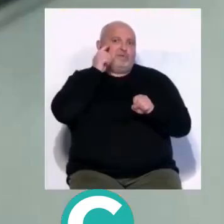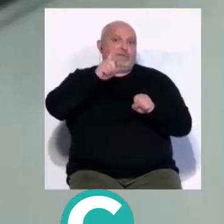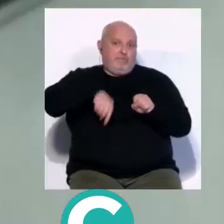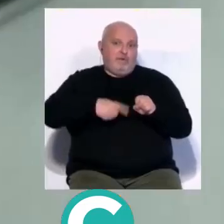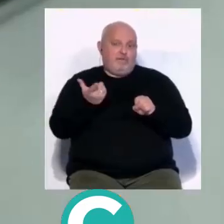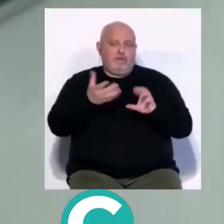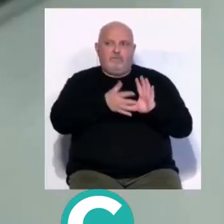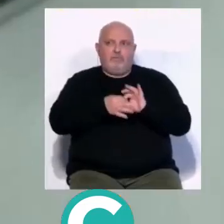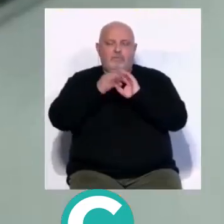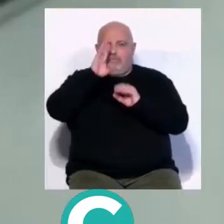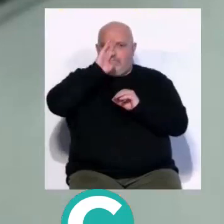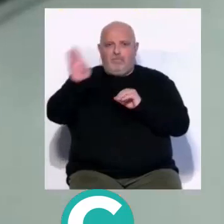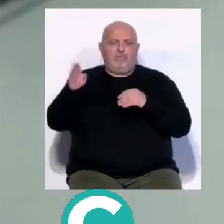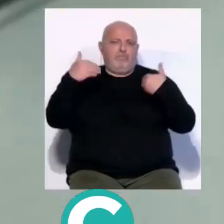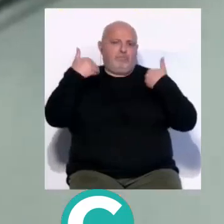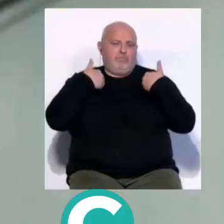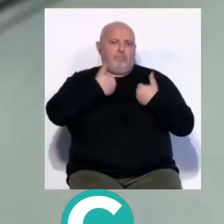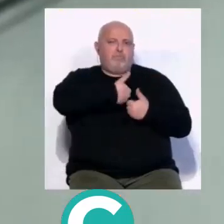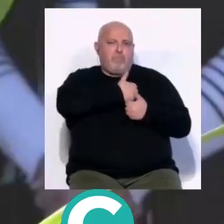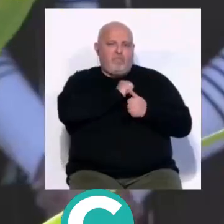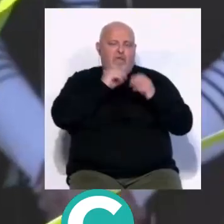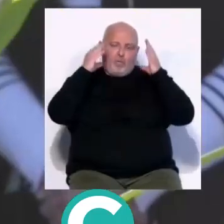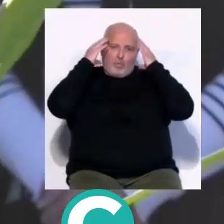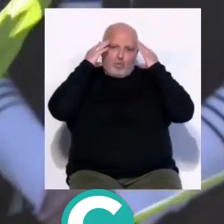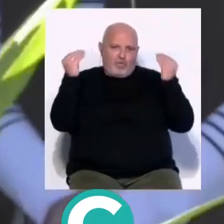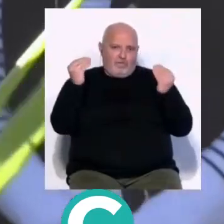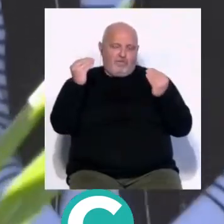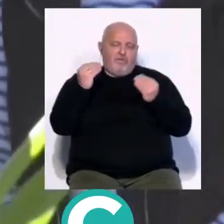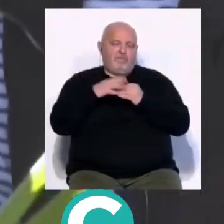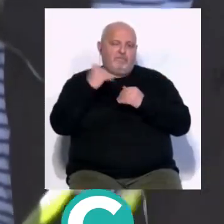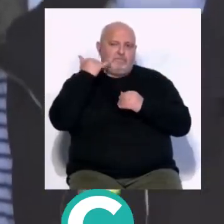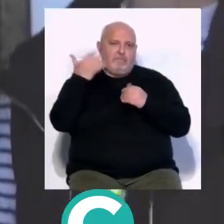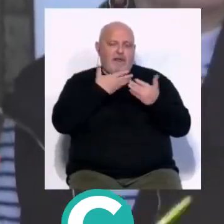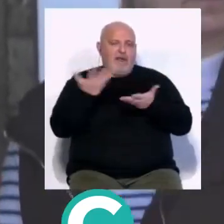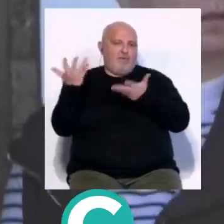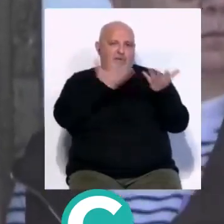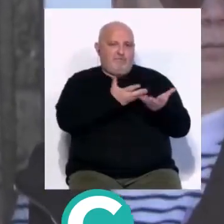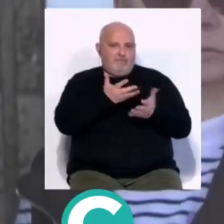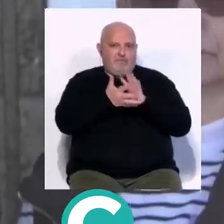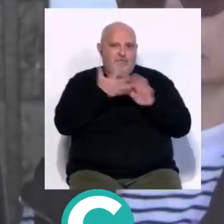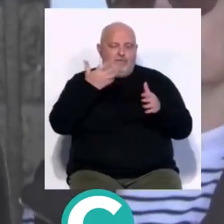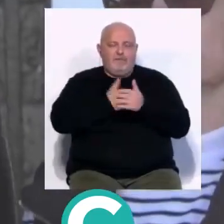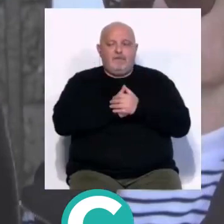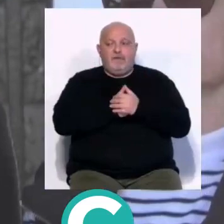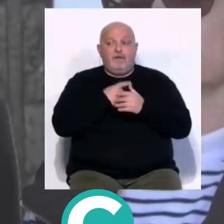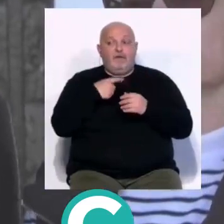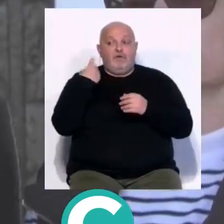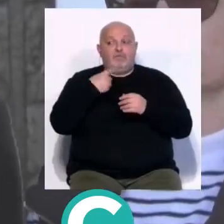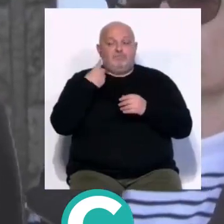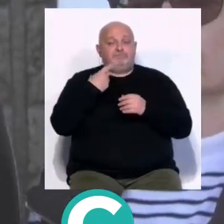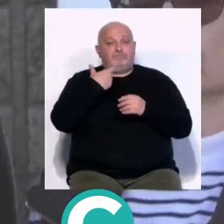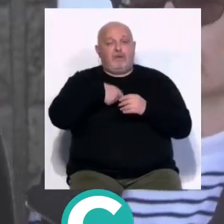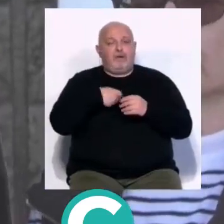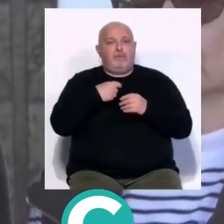con enlace directo con las autoridades y las fuerzas y cuerpos de seguridad del Estado. Nosotros